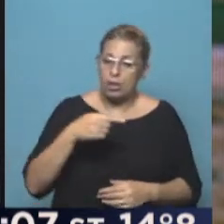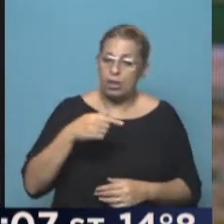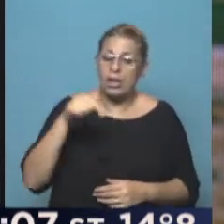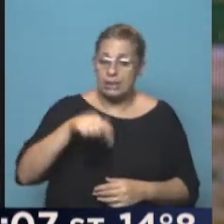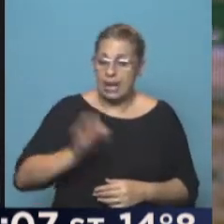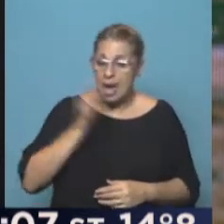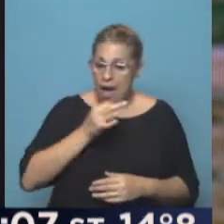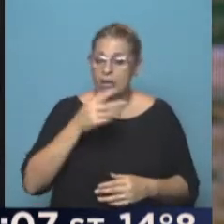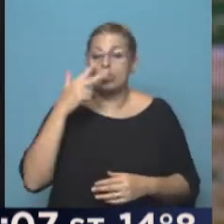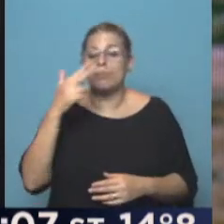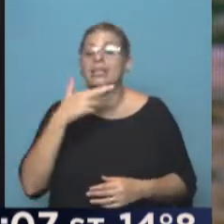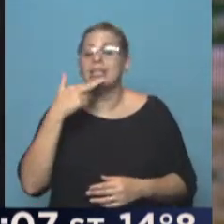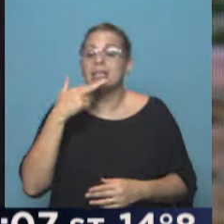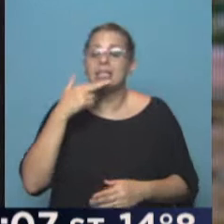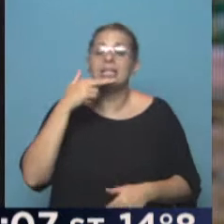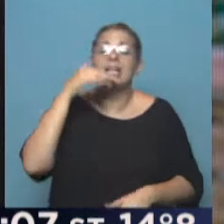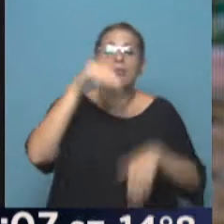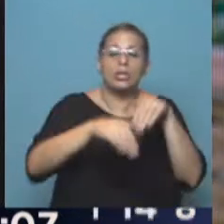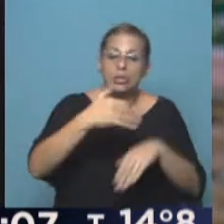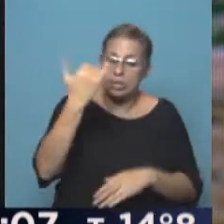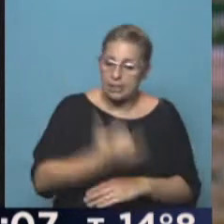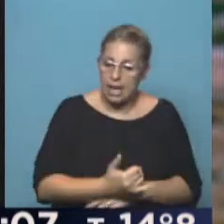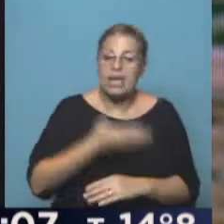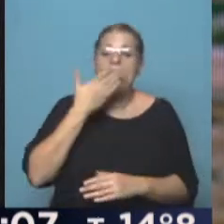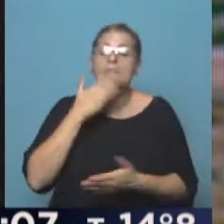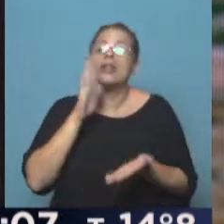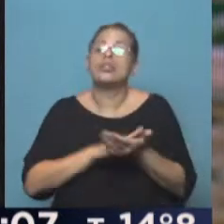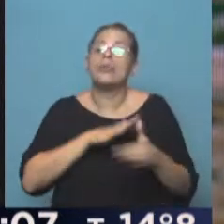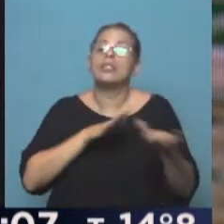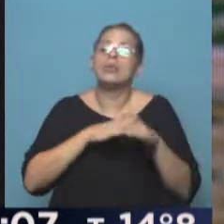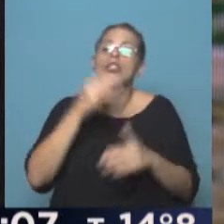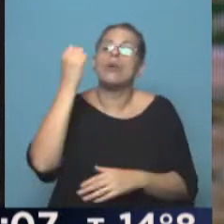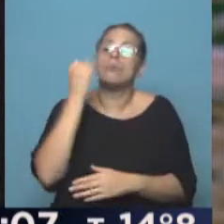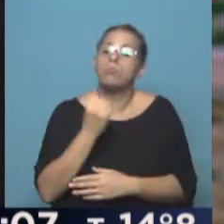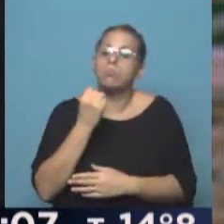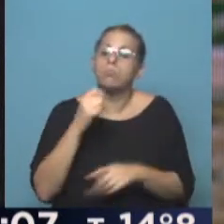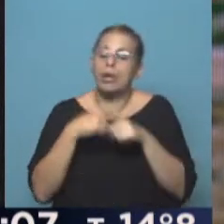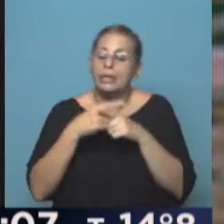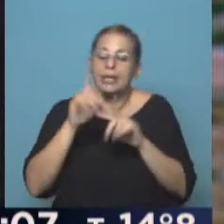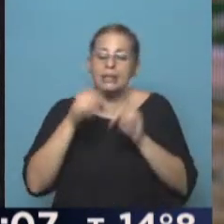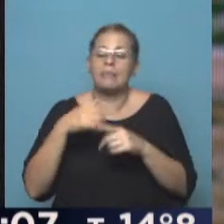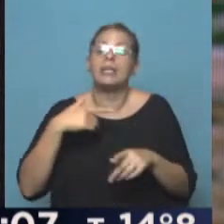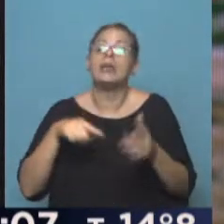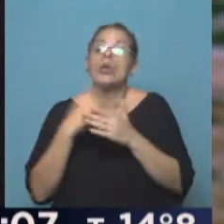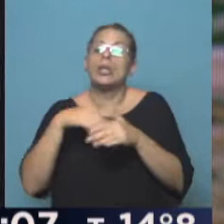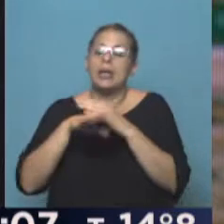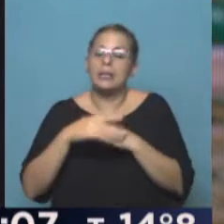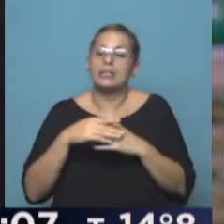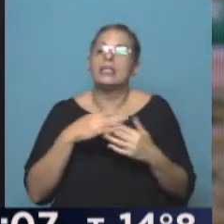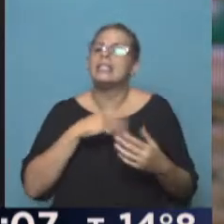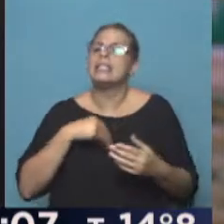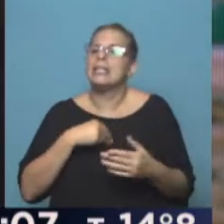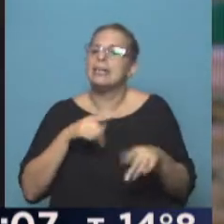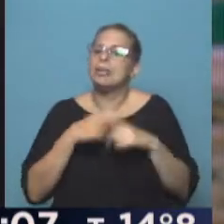año 2017 y vamos a hablar también sobre la situación política el clima político en la ciudad de buenos aires está junto a